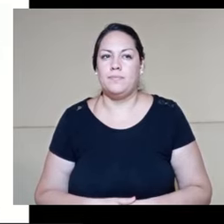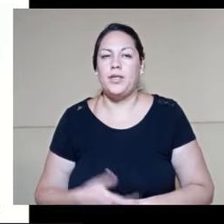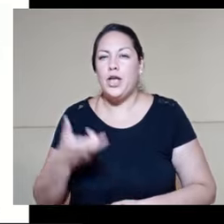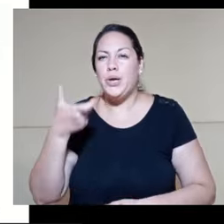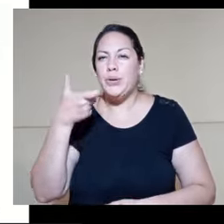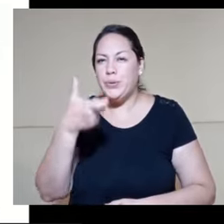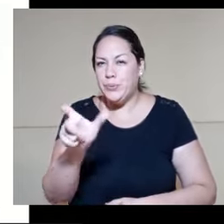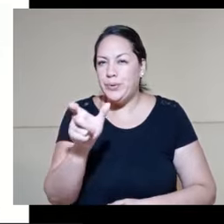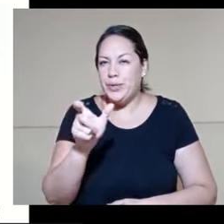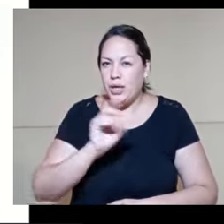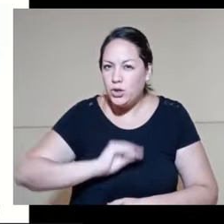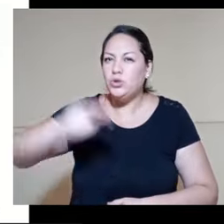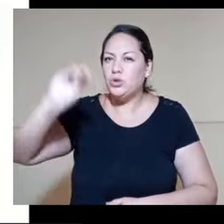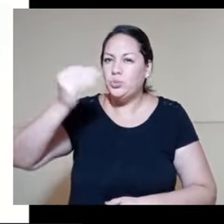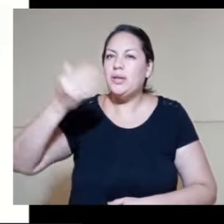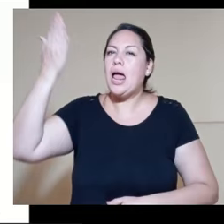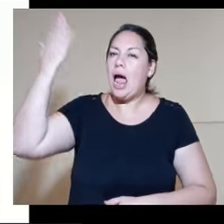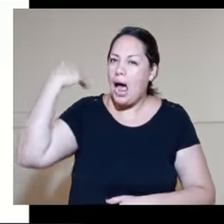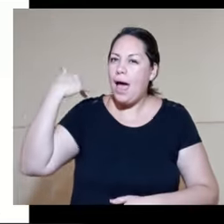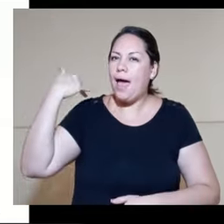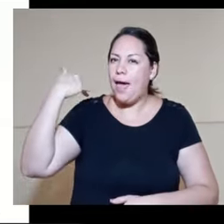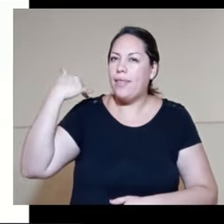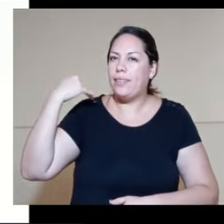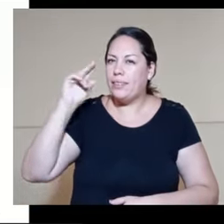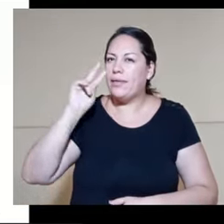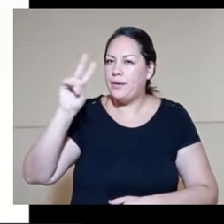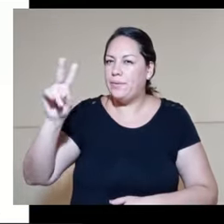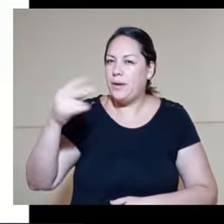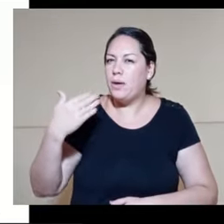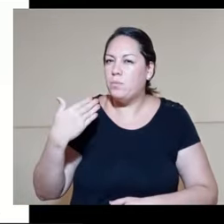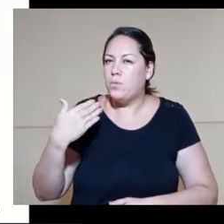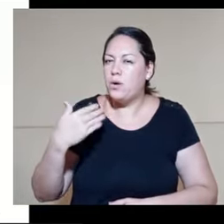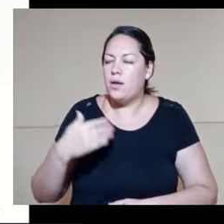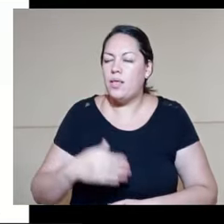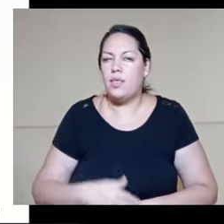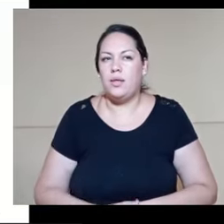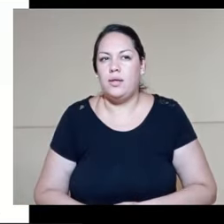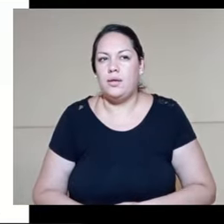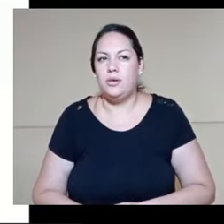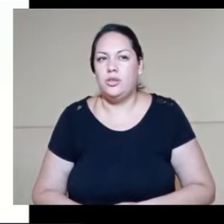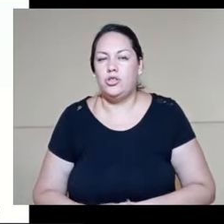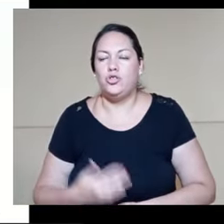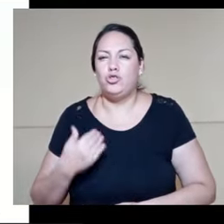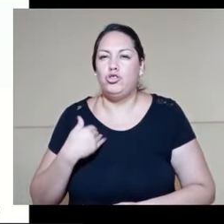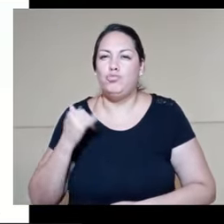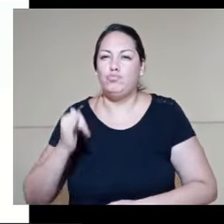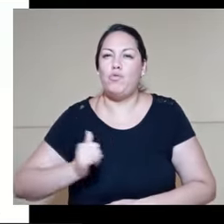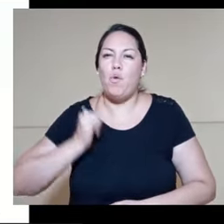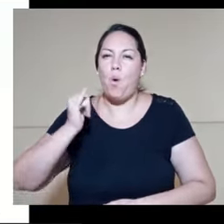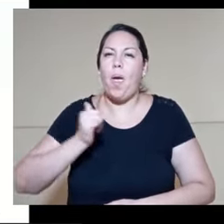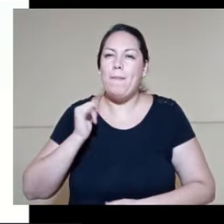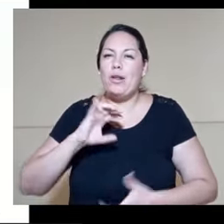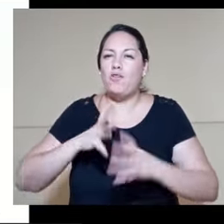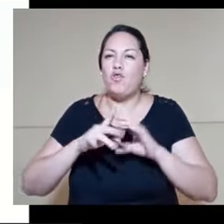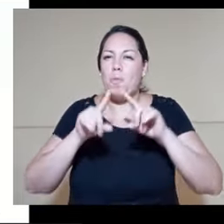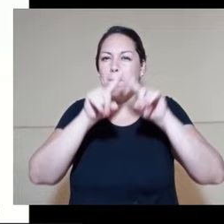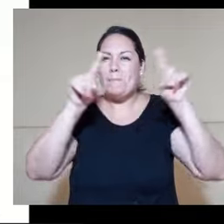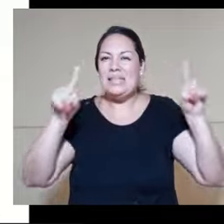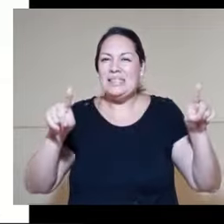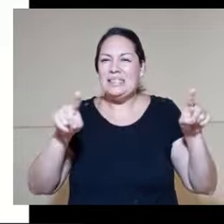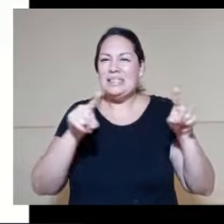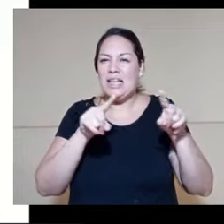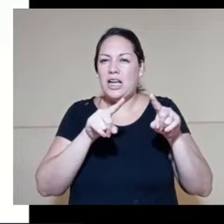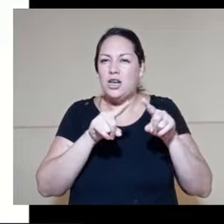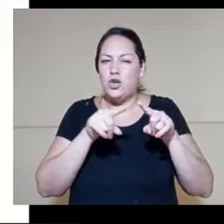esto, hay un video que habíamos hecho con la profesora en el cuatrimestre pasado, en donde yo todo esto lo explico